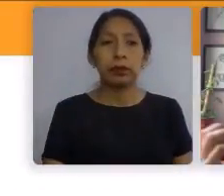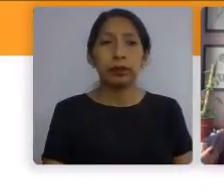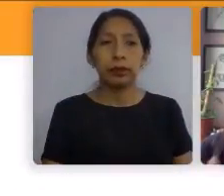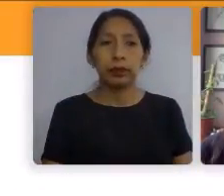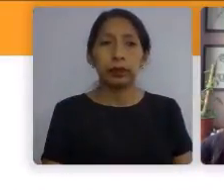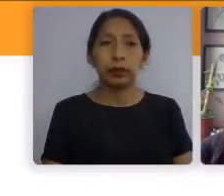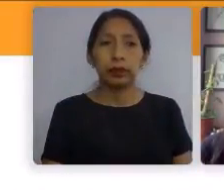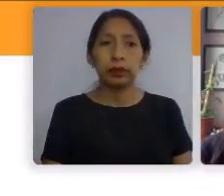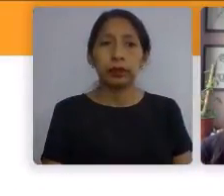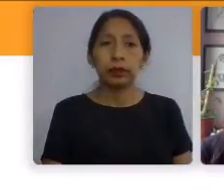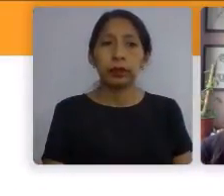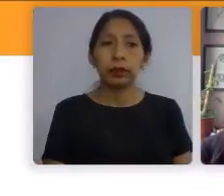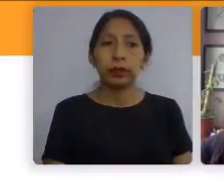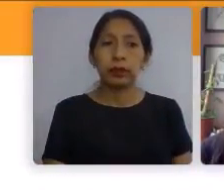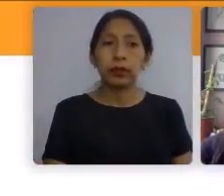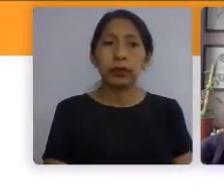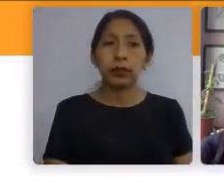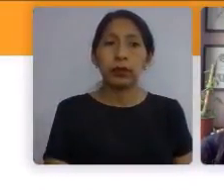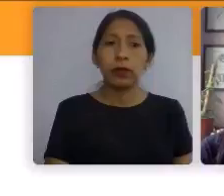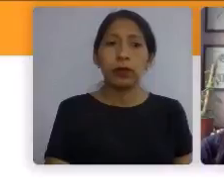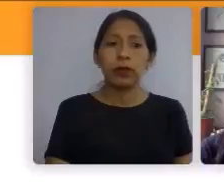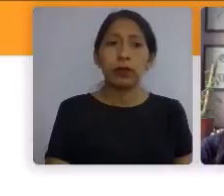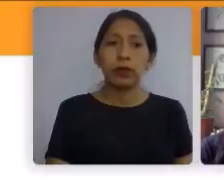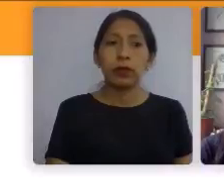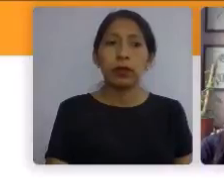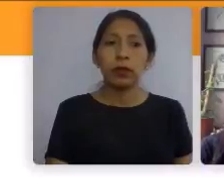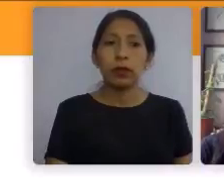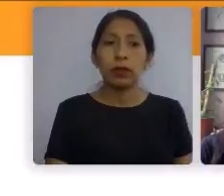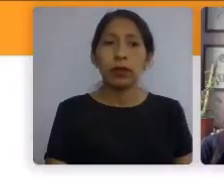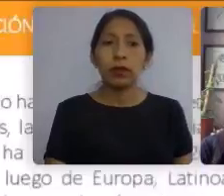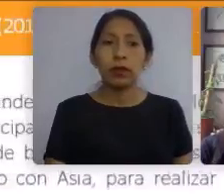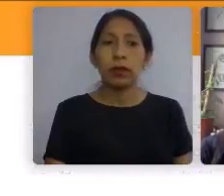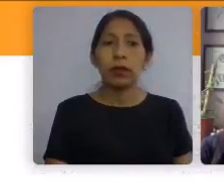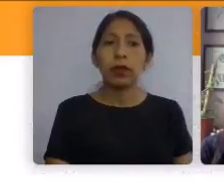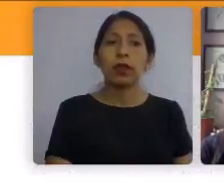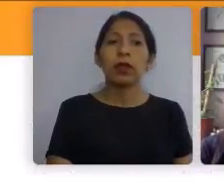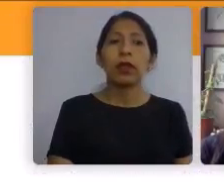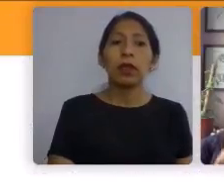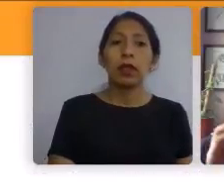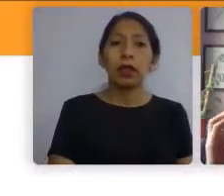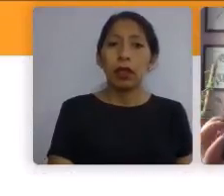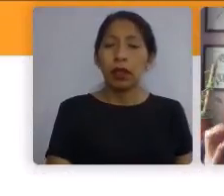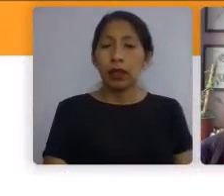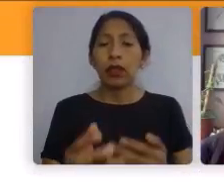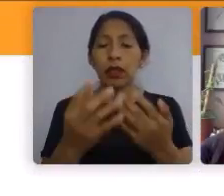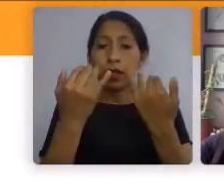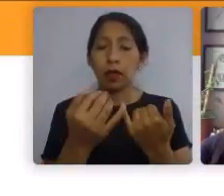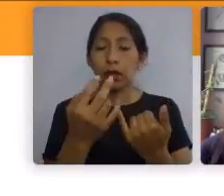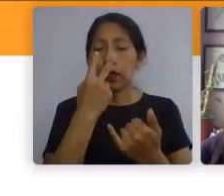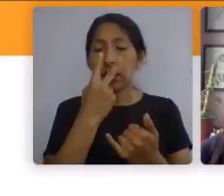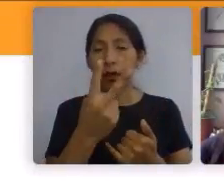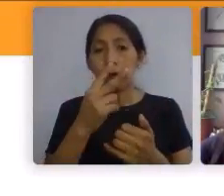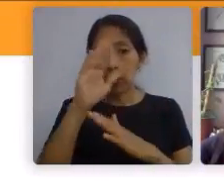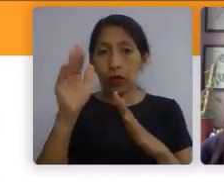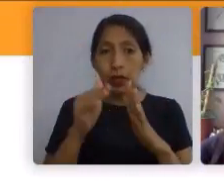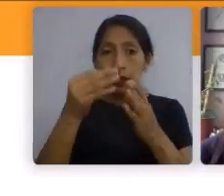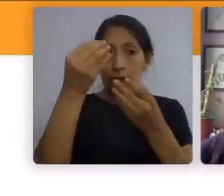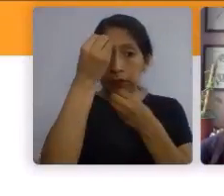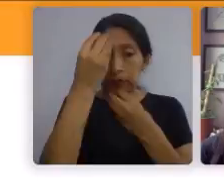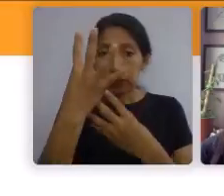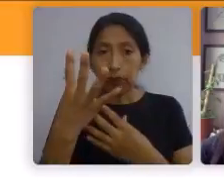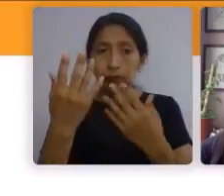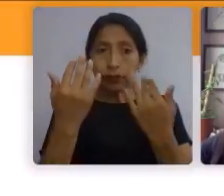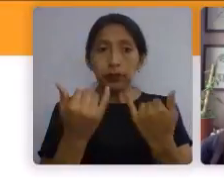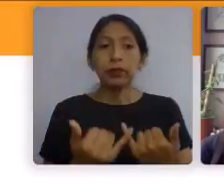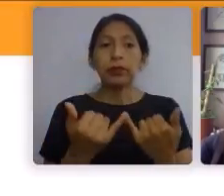Ya viendo un poco cuál es la evolución y las perspectivas de viaje, vamos a ver un poco esta información que fue recogida